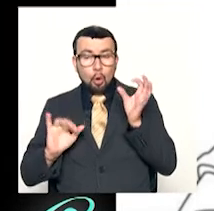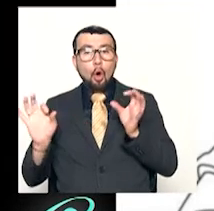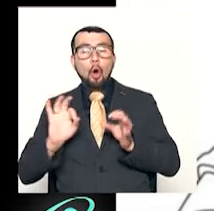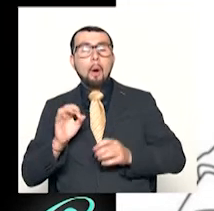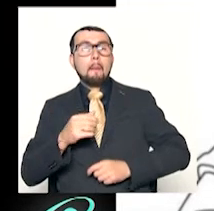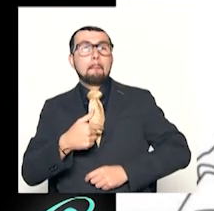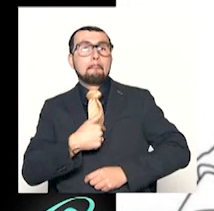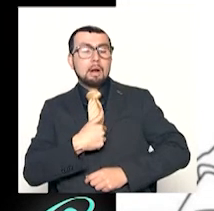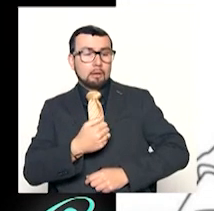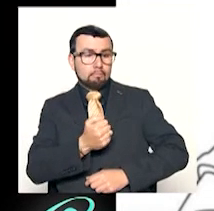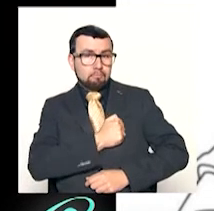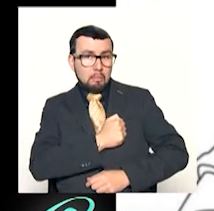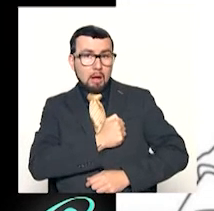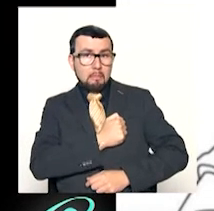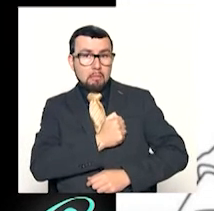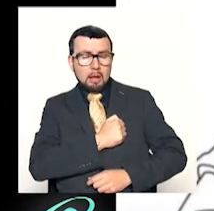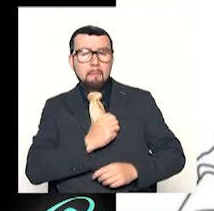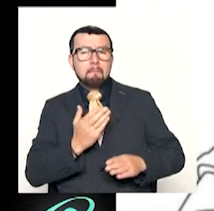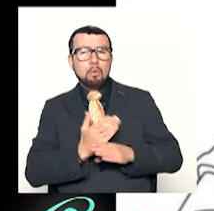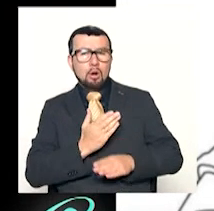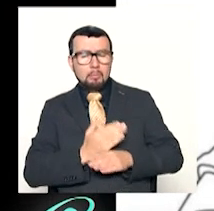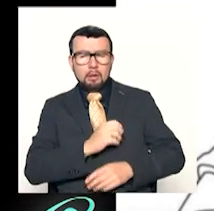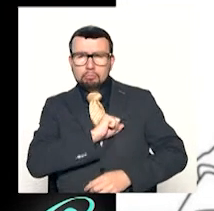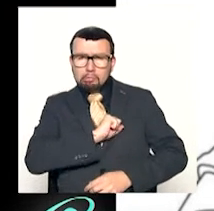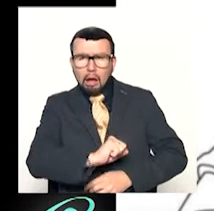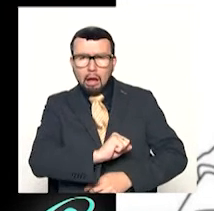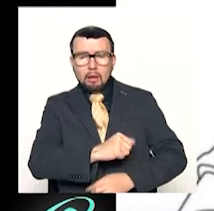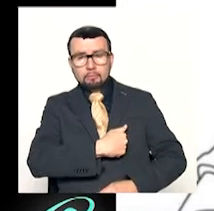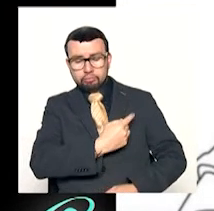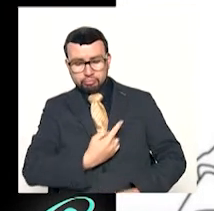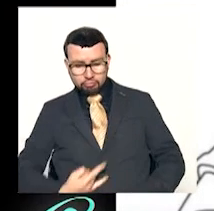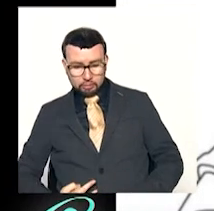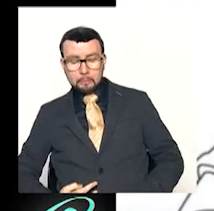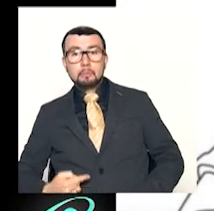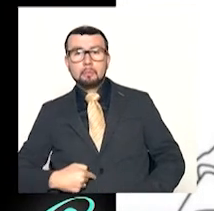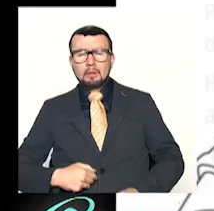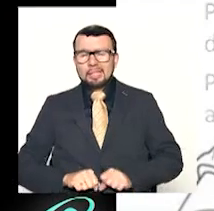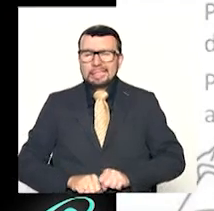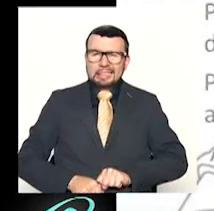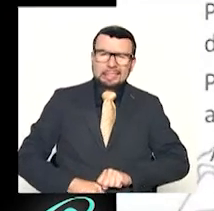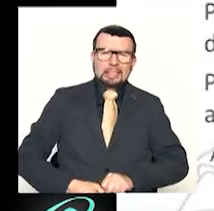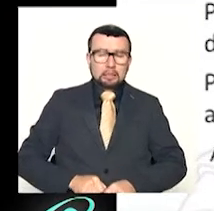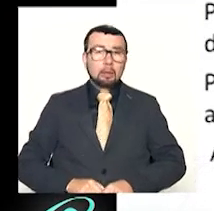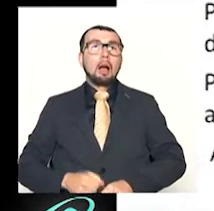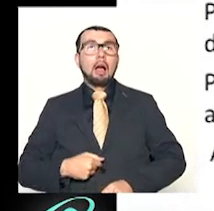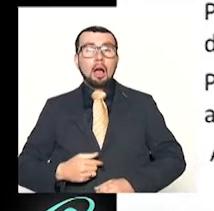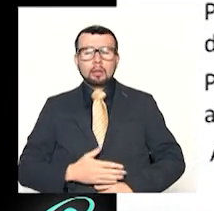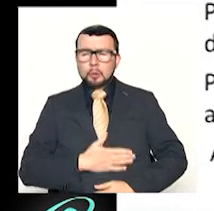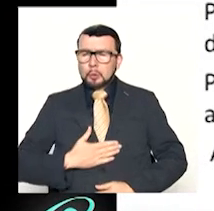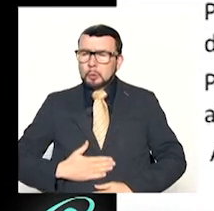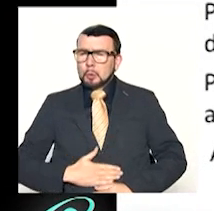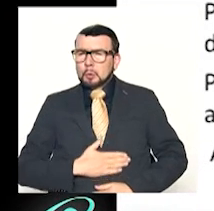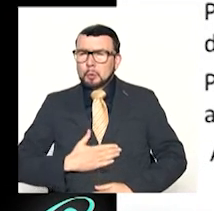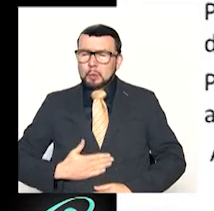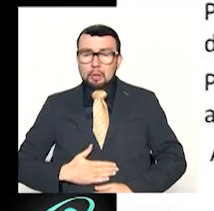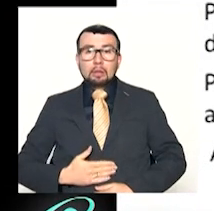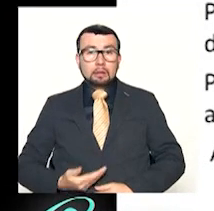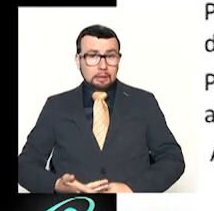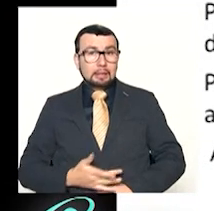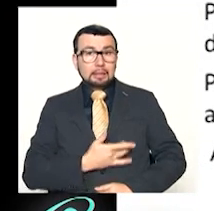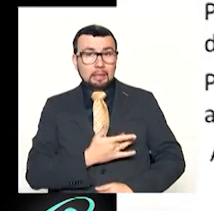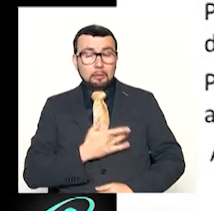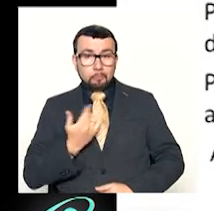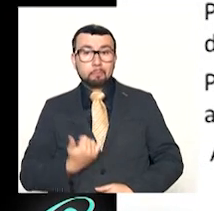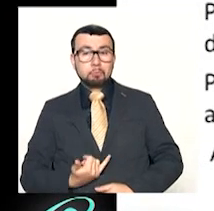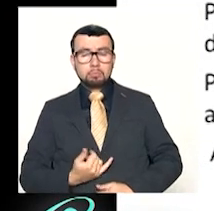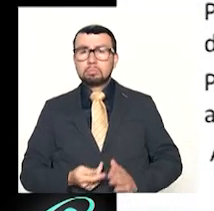que producen isquemias mesentéricas, o un infarto puede presentarse como un dolor en la boca del estómago que llaman a la gente. Entonces realmente